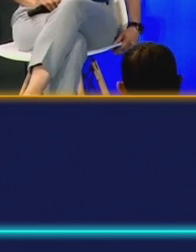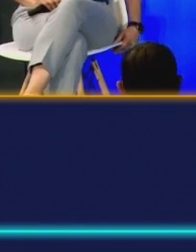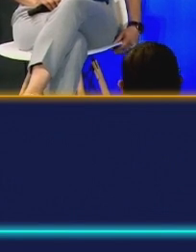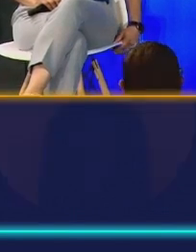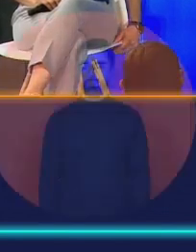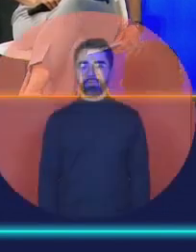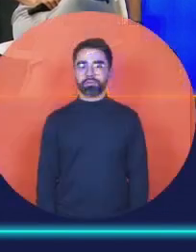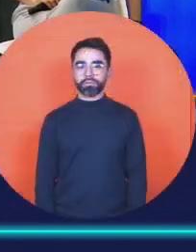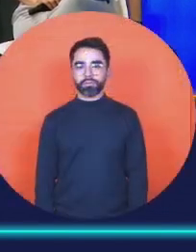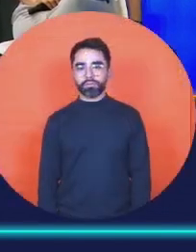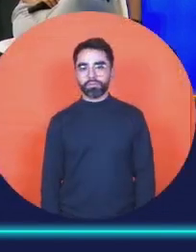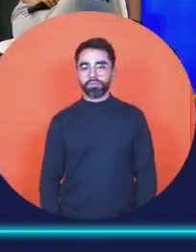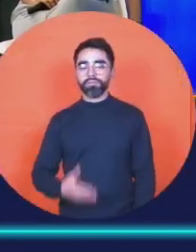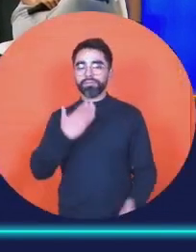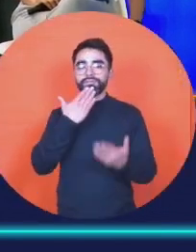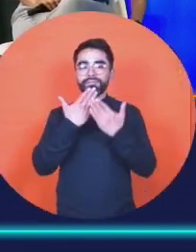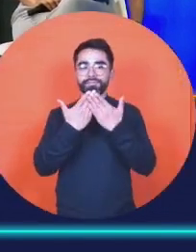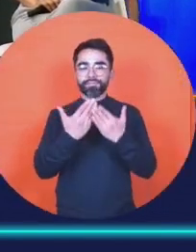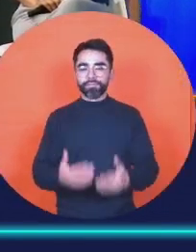Muchas gracias.